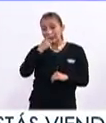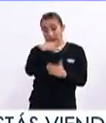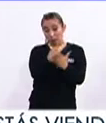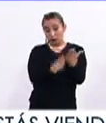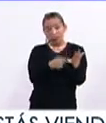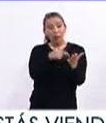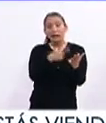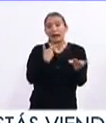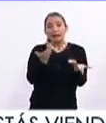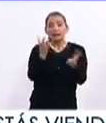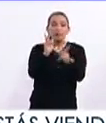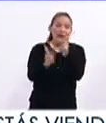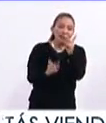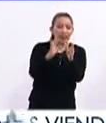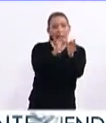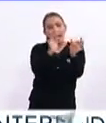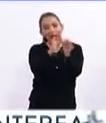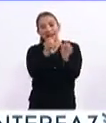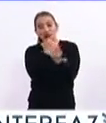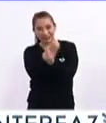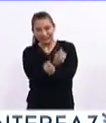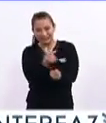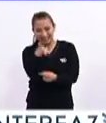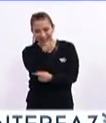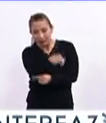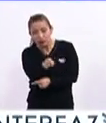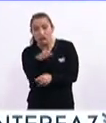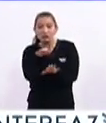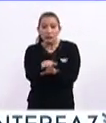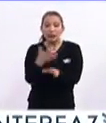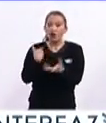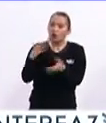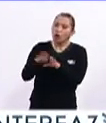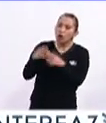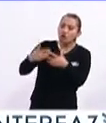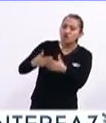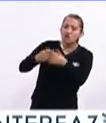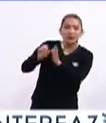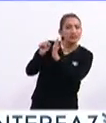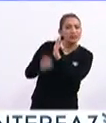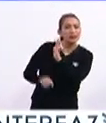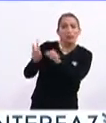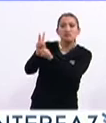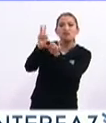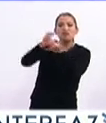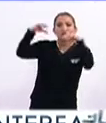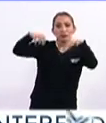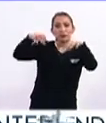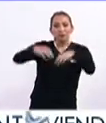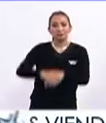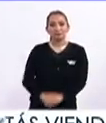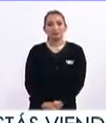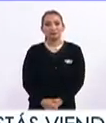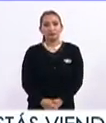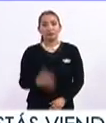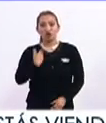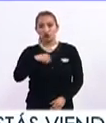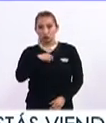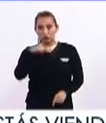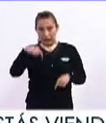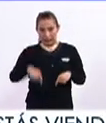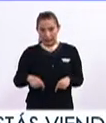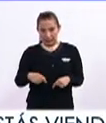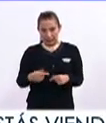programa consiste en charlas que se imparten a los estudiantes sobre el funcionamiento del sistema de monitoreo de lluvia. Lo que nosotros